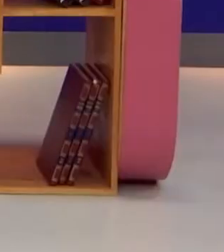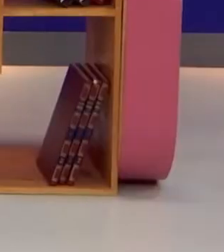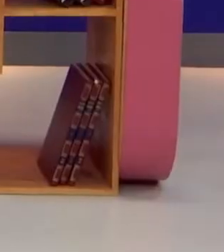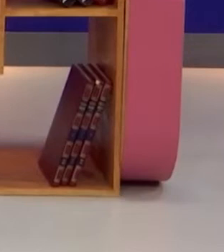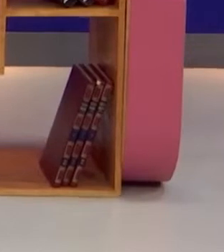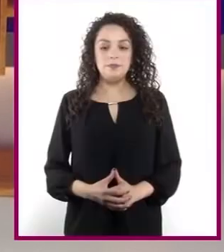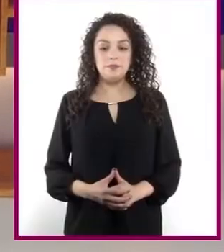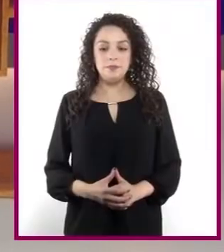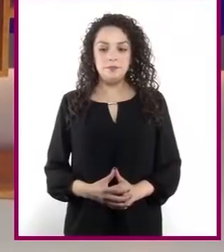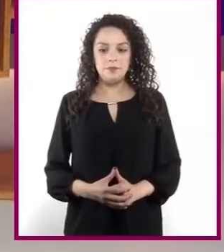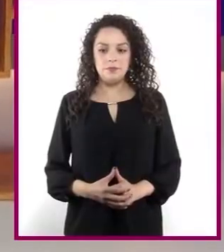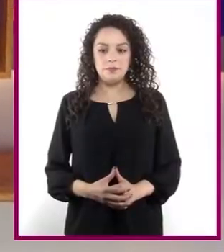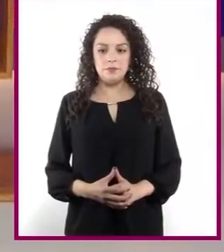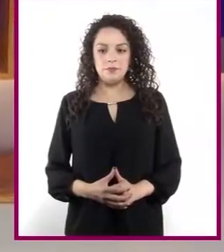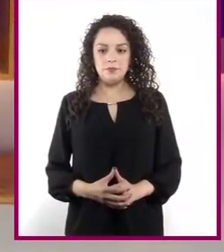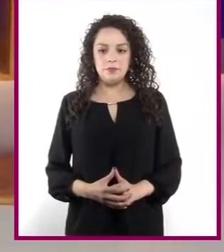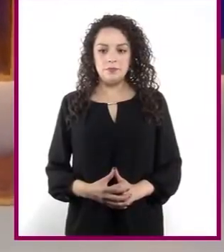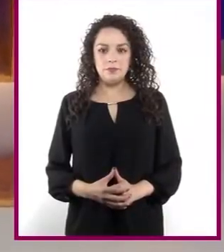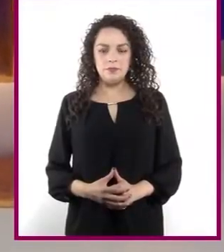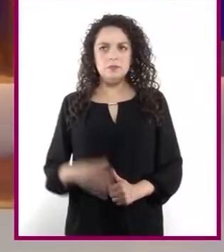¿Cuál sin Wallace?